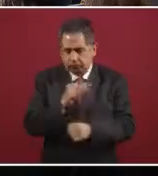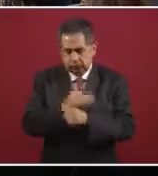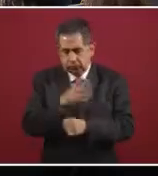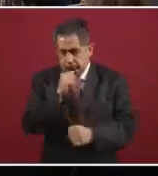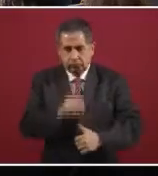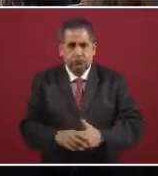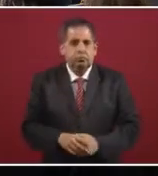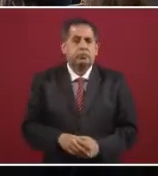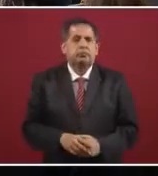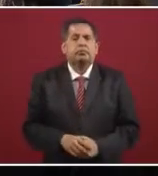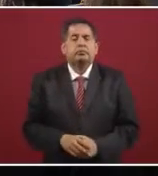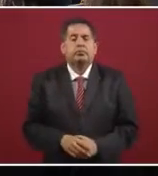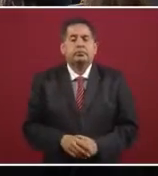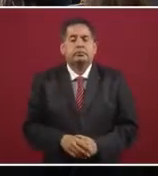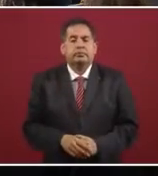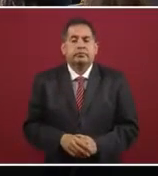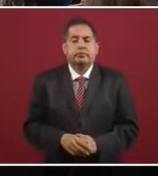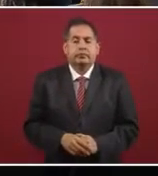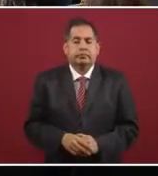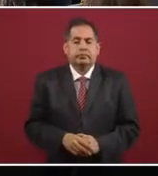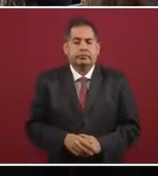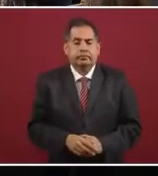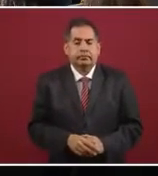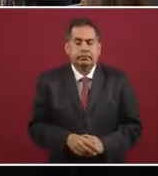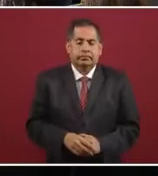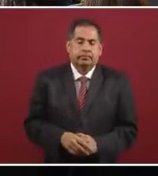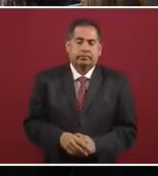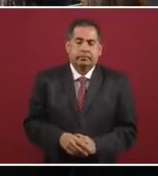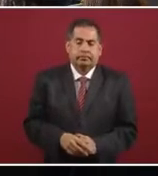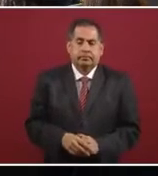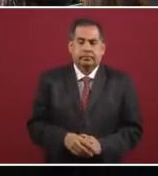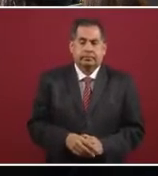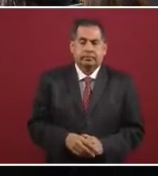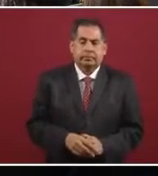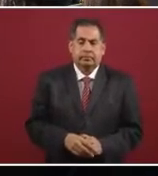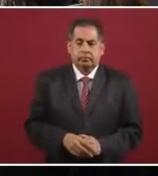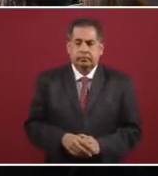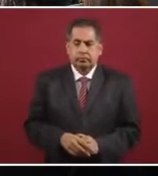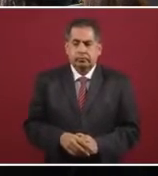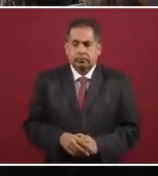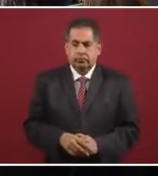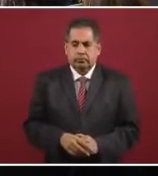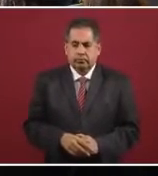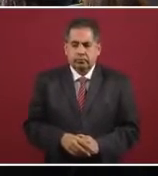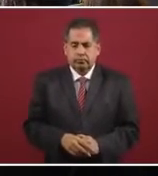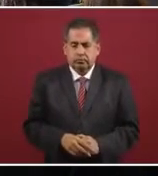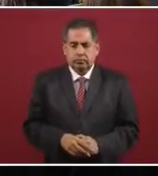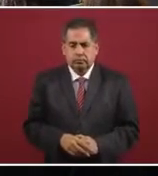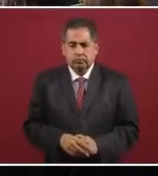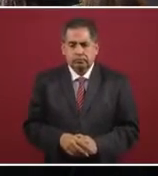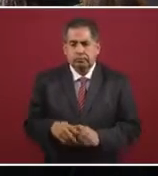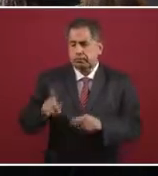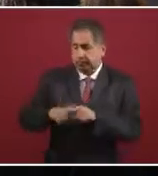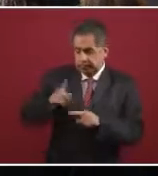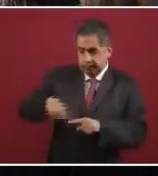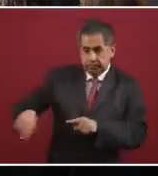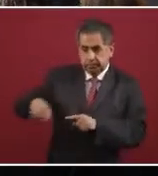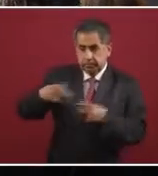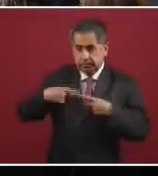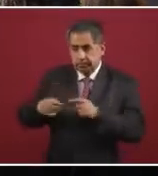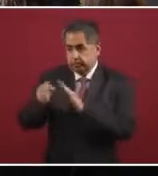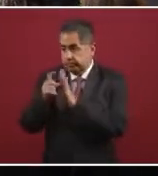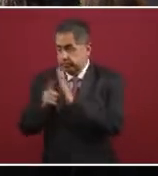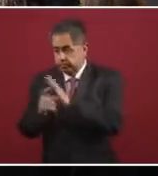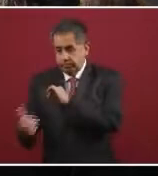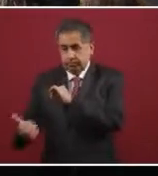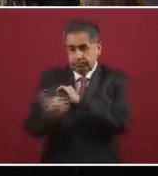¿Perdón? Estos solicitantes, de acuerdo acuerdo a Los solicitantes nos han hecho saber, no te diría yo